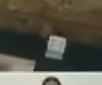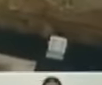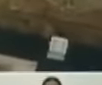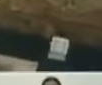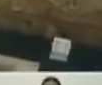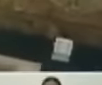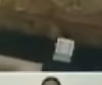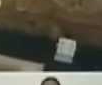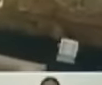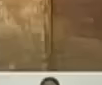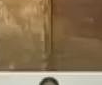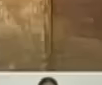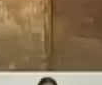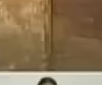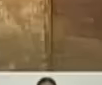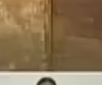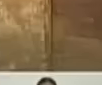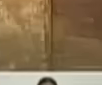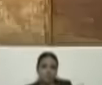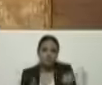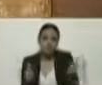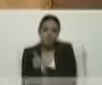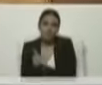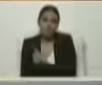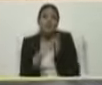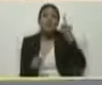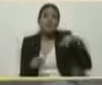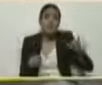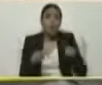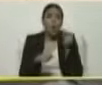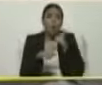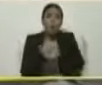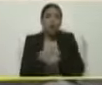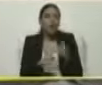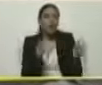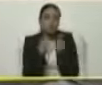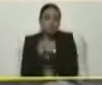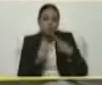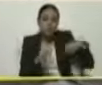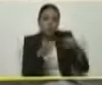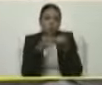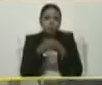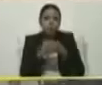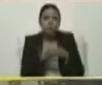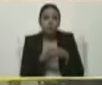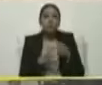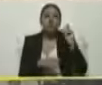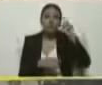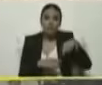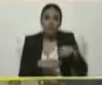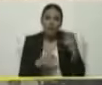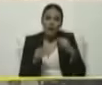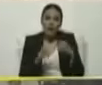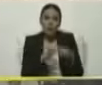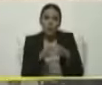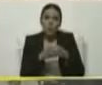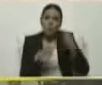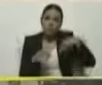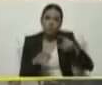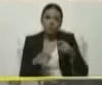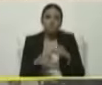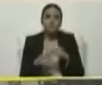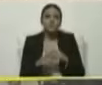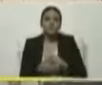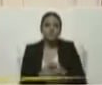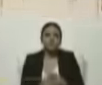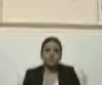con Cilia, mi esposa, con Jorge, estaba José Vicente Rangel, que paz descanse, el maestro.